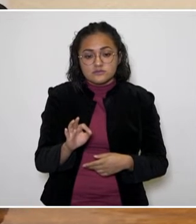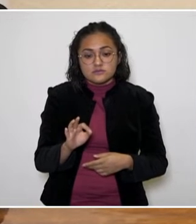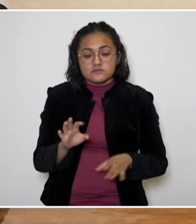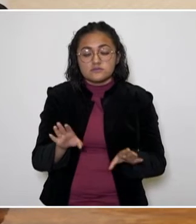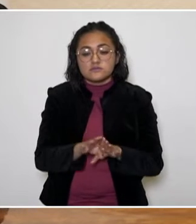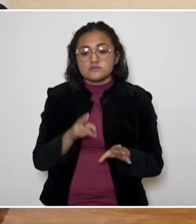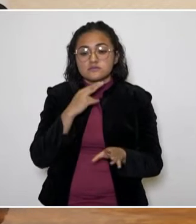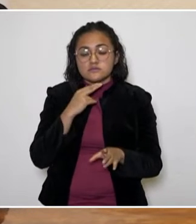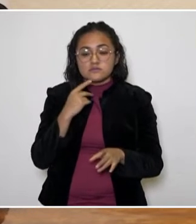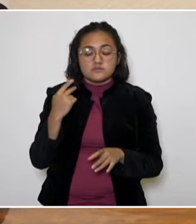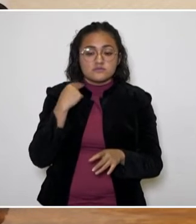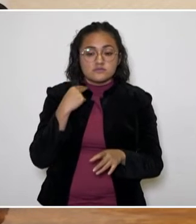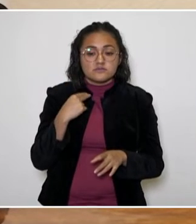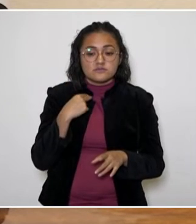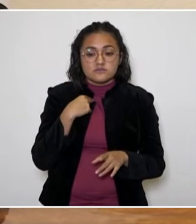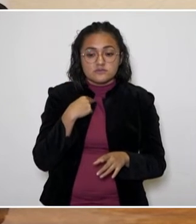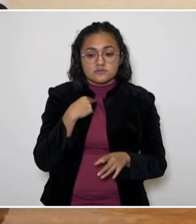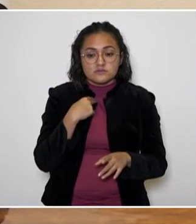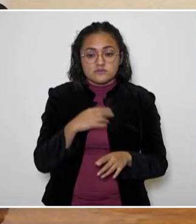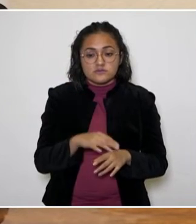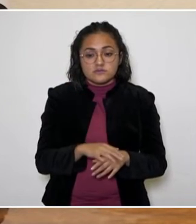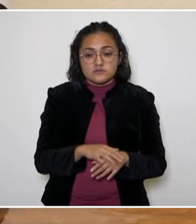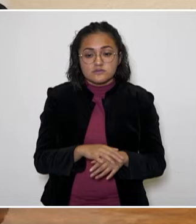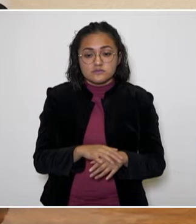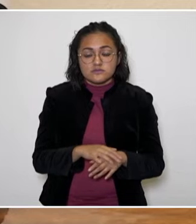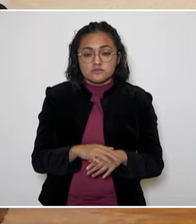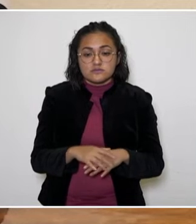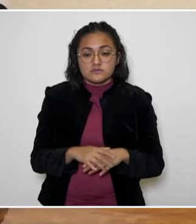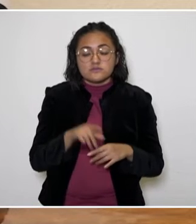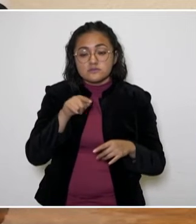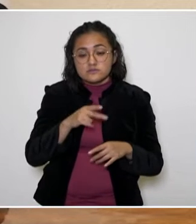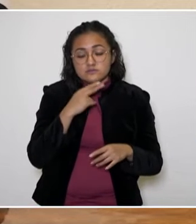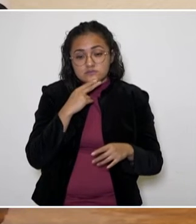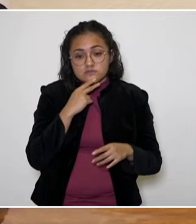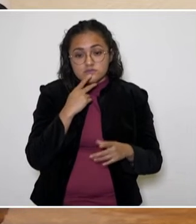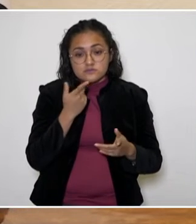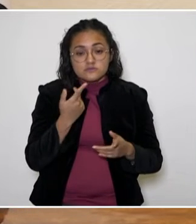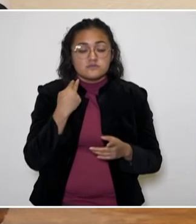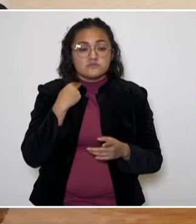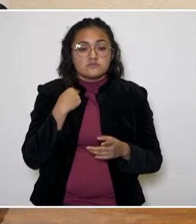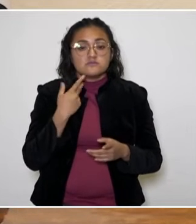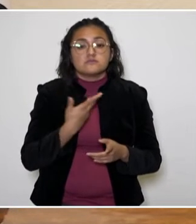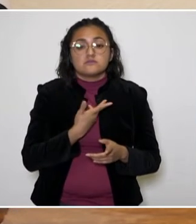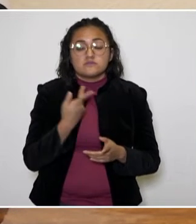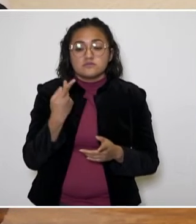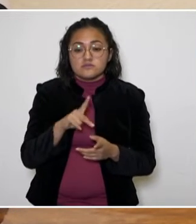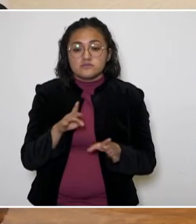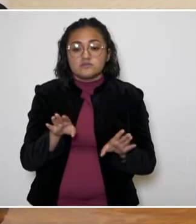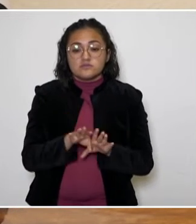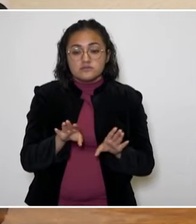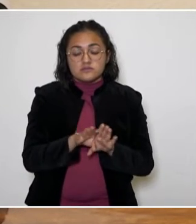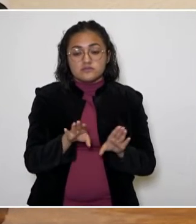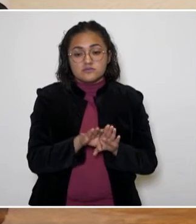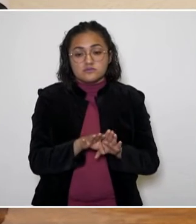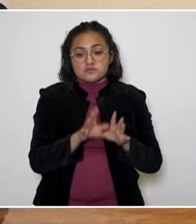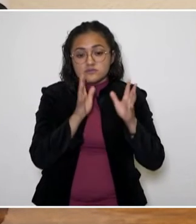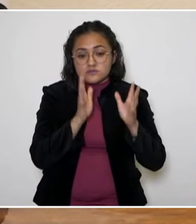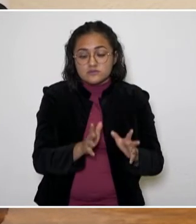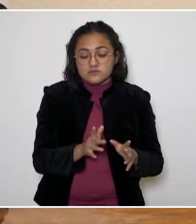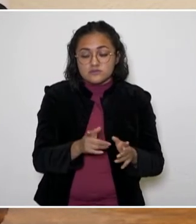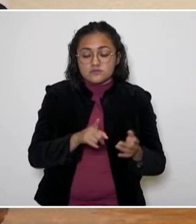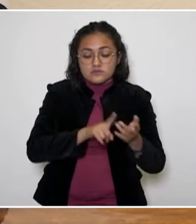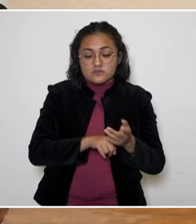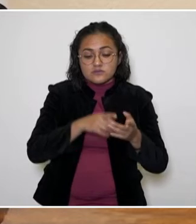función notarial, y esa función notarial, con sus atribuciones, con sus facultades, de